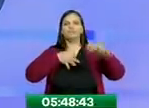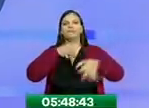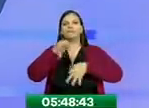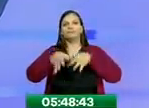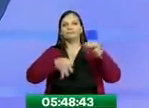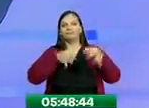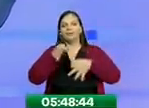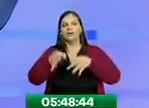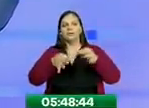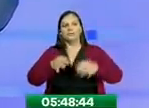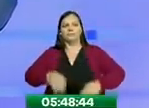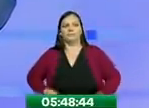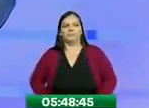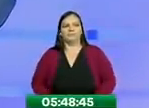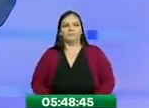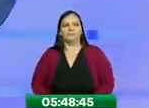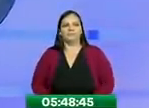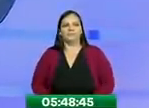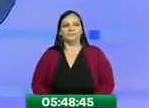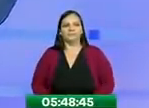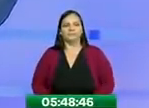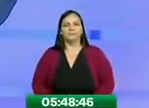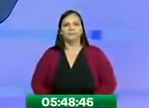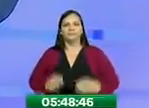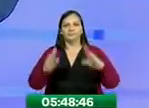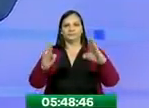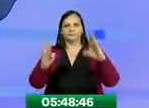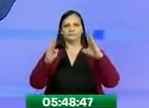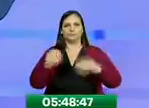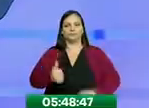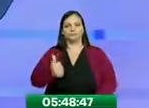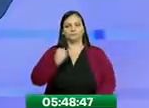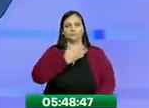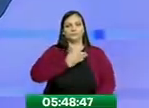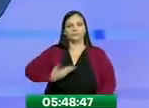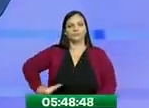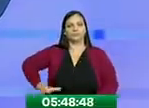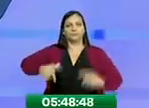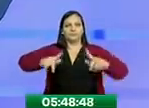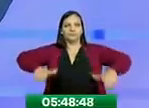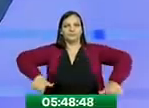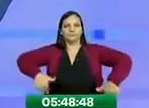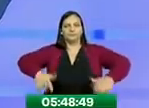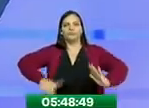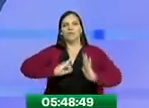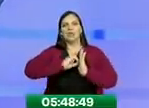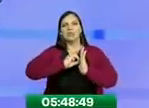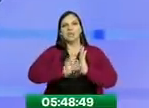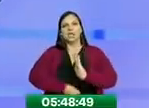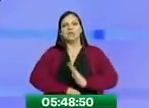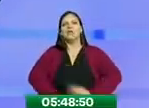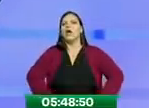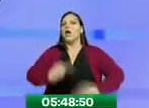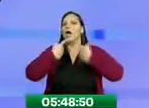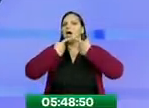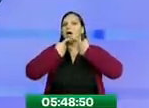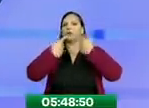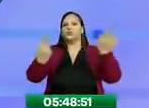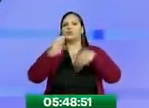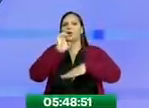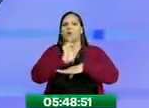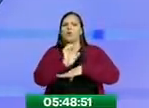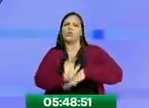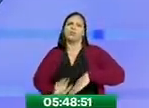queridos y amables televidentes. Entonces, en esta oportunidad, atención, el presidente Lenín Moreno decretó estado de excepción en el